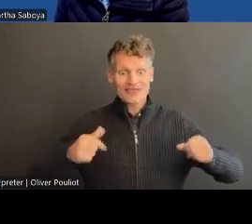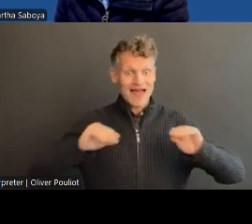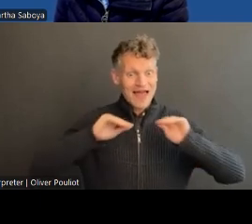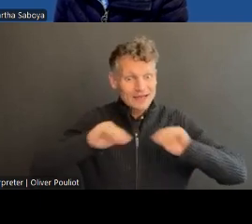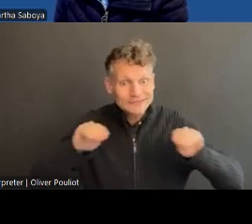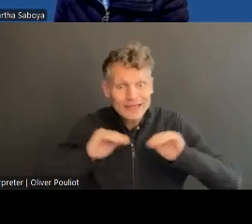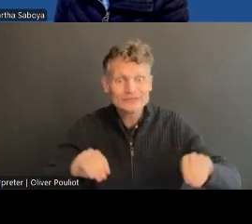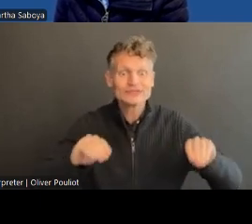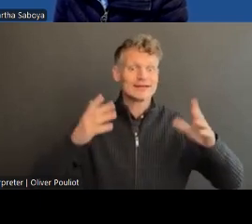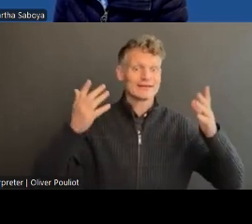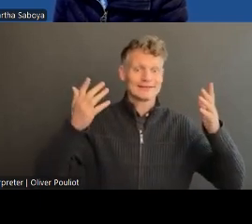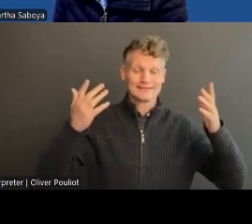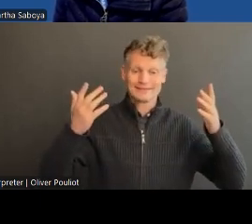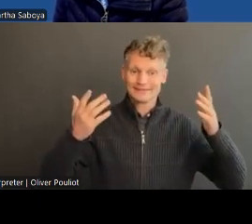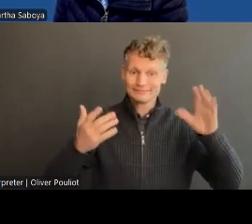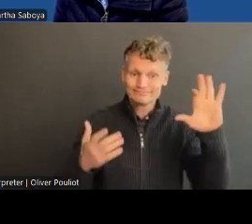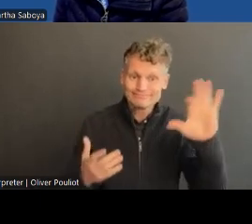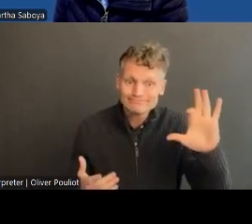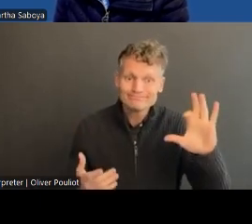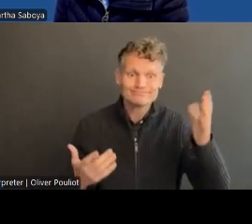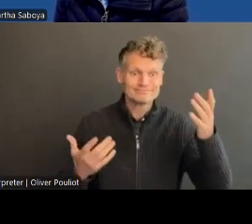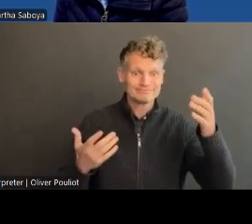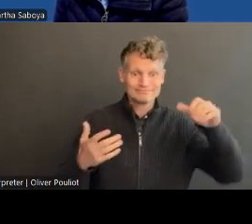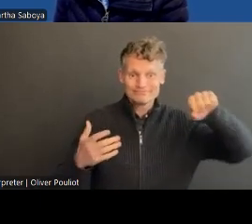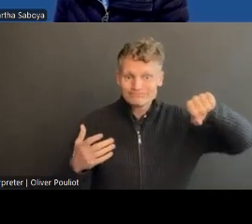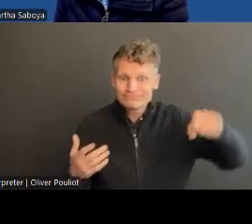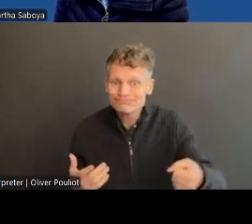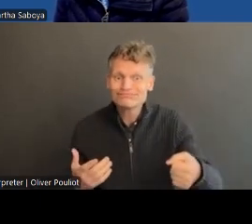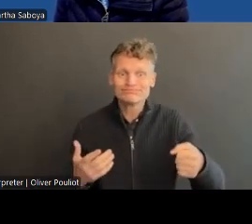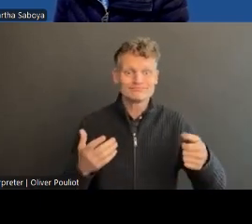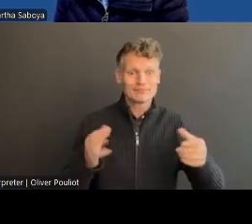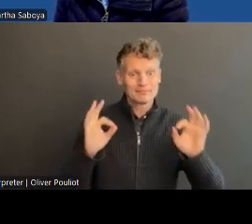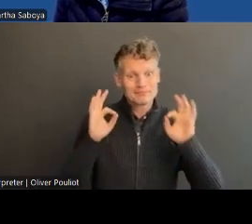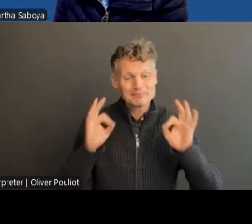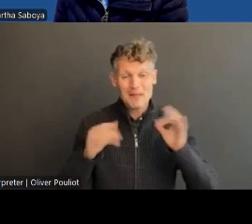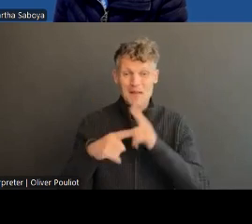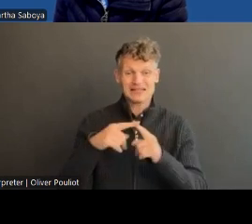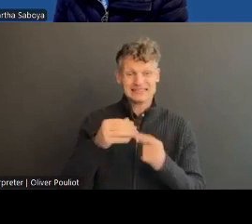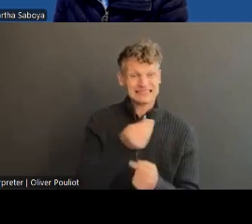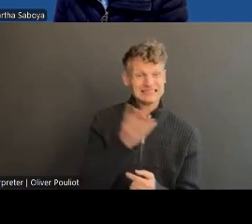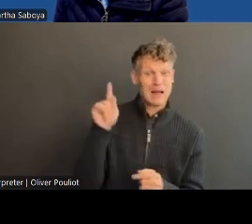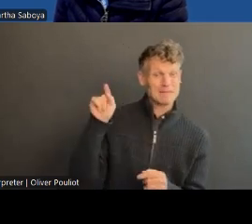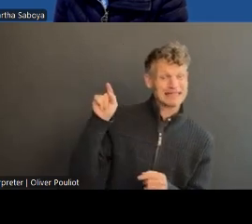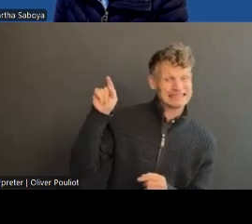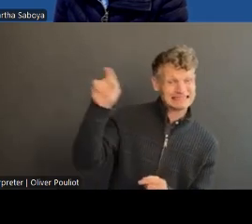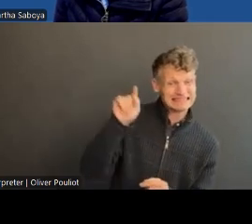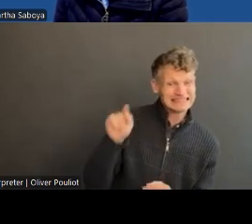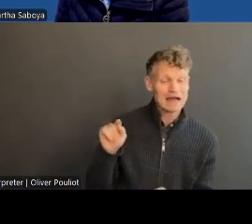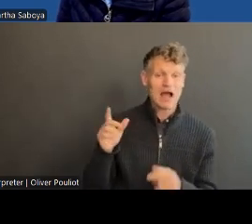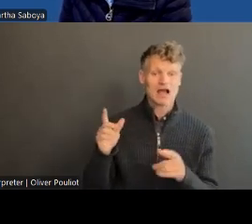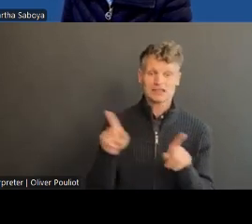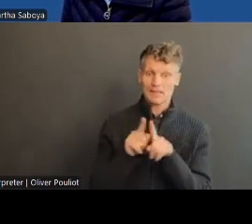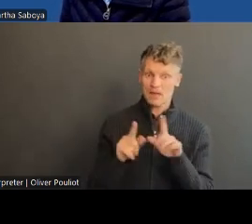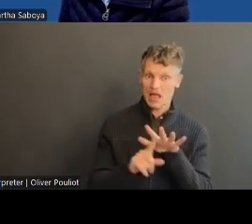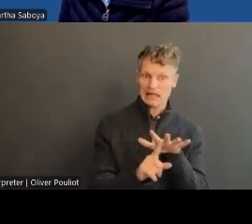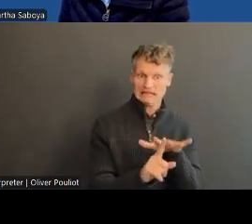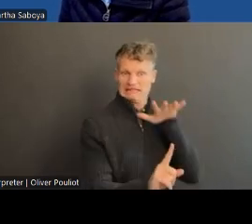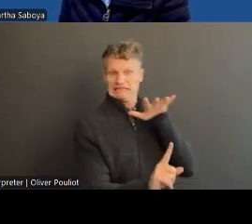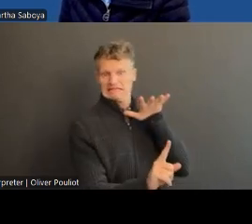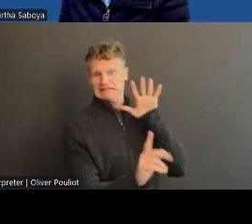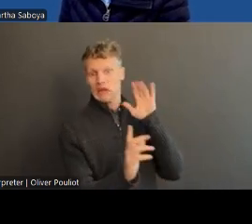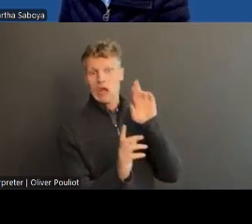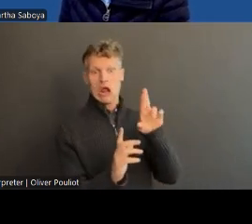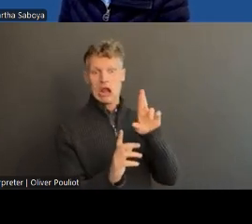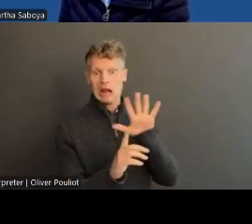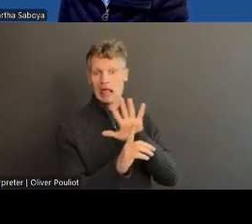a los servicios o a agua limpia, a la salud o a la sanidad y tenemos la generación de otros problemas como